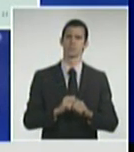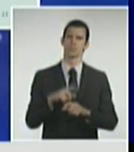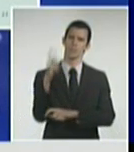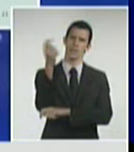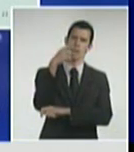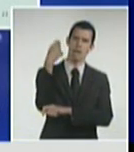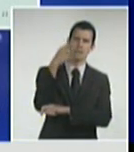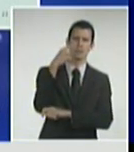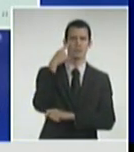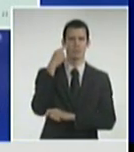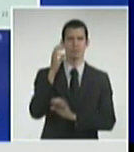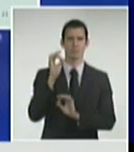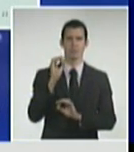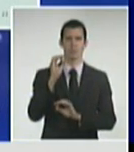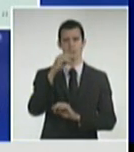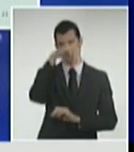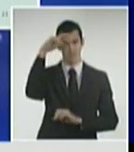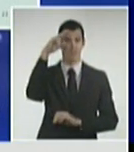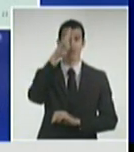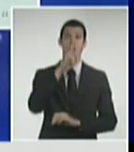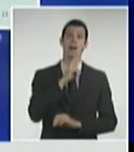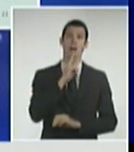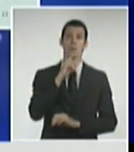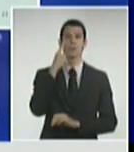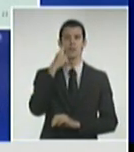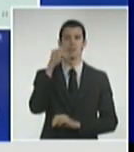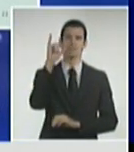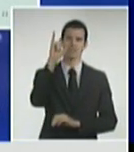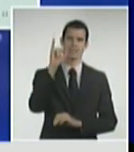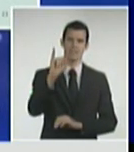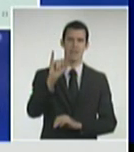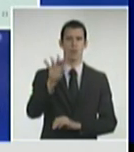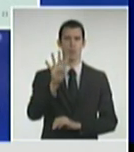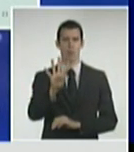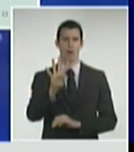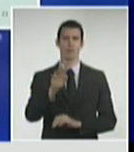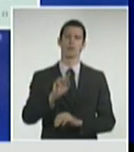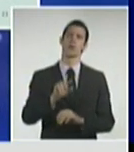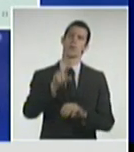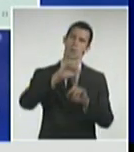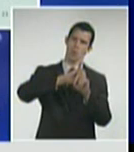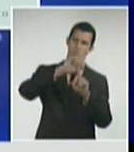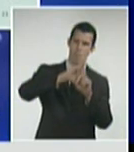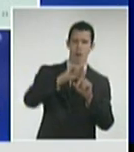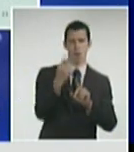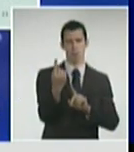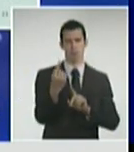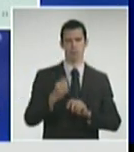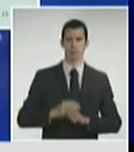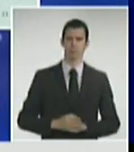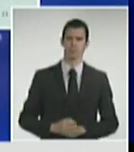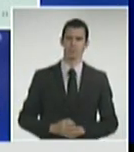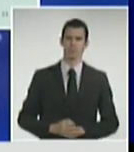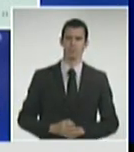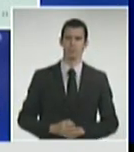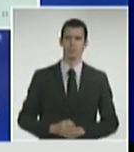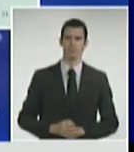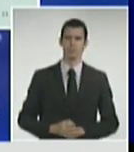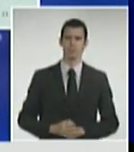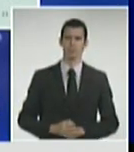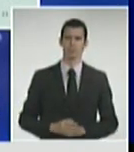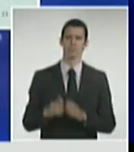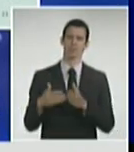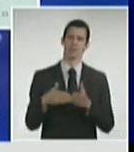Urbano Noris un paciente en el día de ayer. Granma logra disminuir ayer 27 casos menos, un total